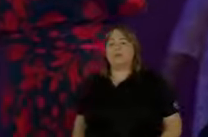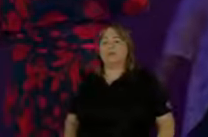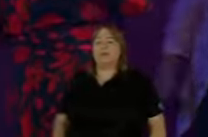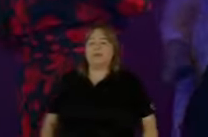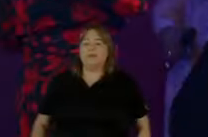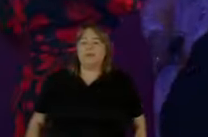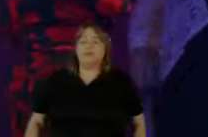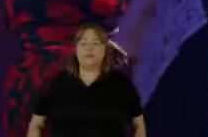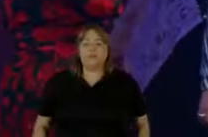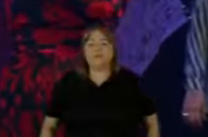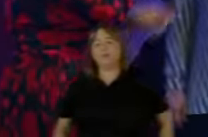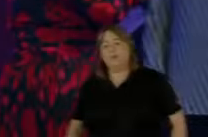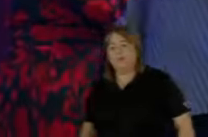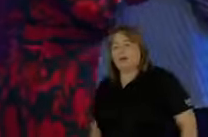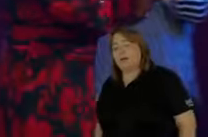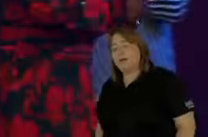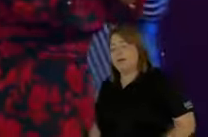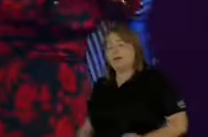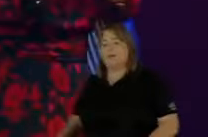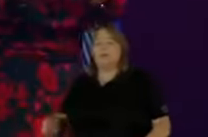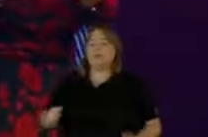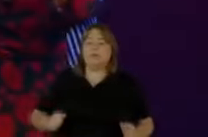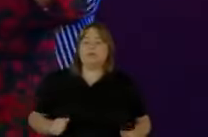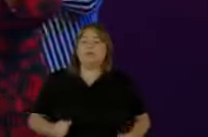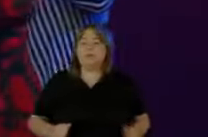Escribe en el libro un nombre más.